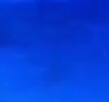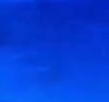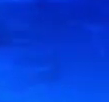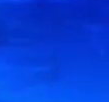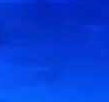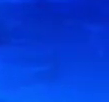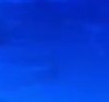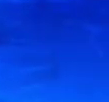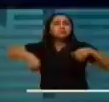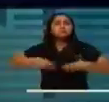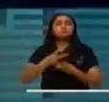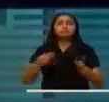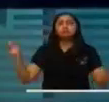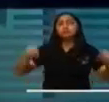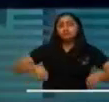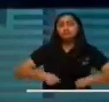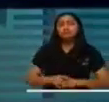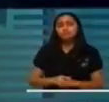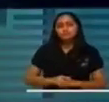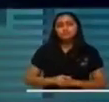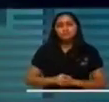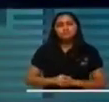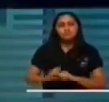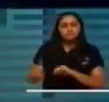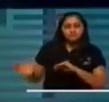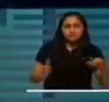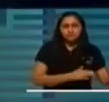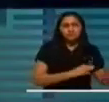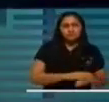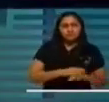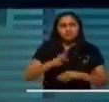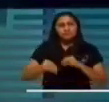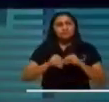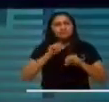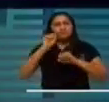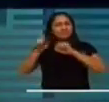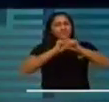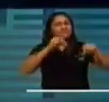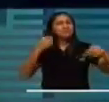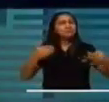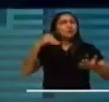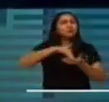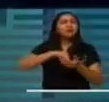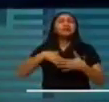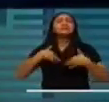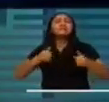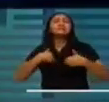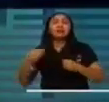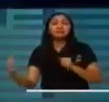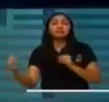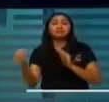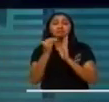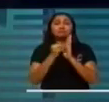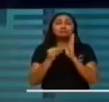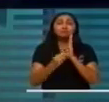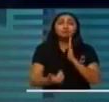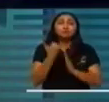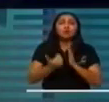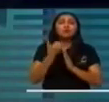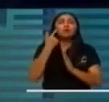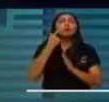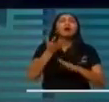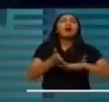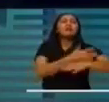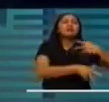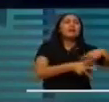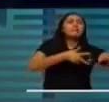El noticiero de la gente. Vuelven las encuestas para actualizar la información del Sisben luego de ser aplazadas a causa de la pandemia. La